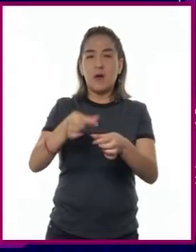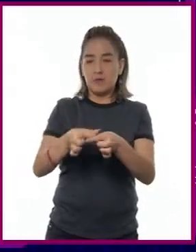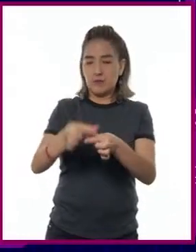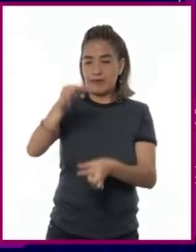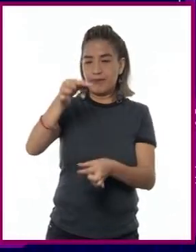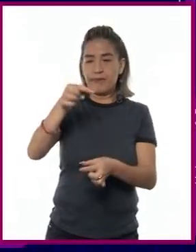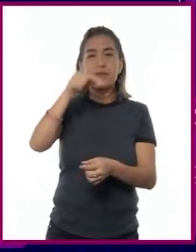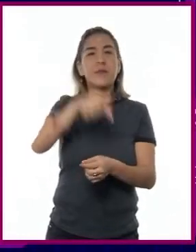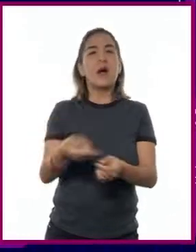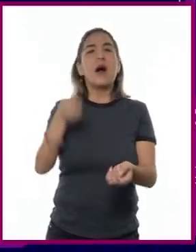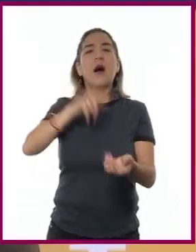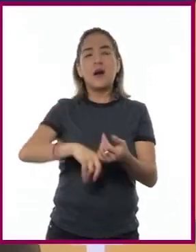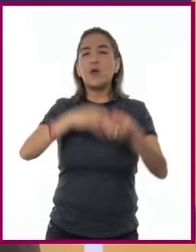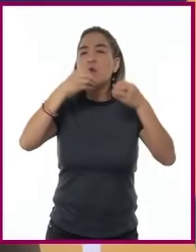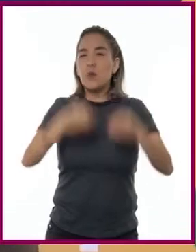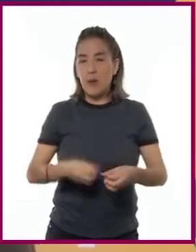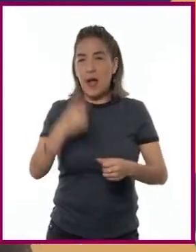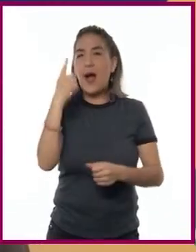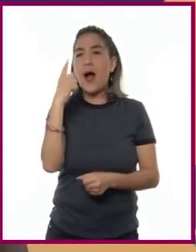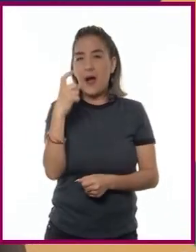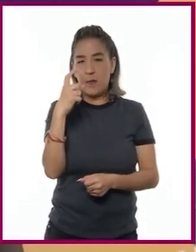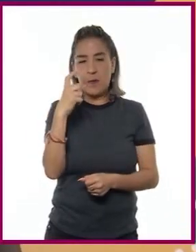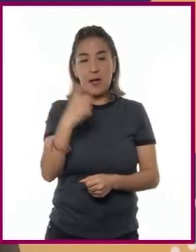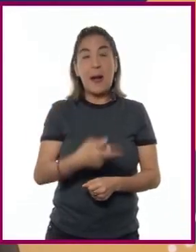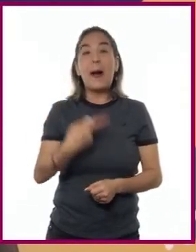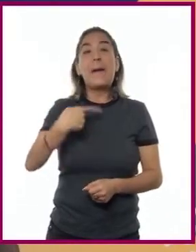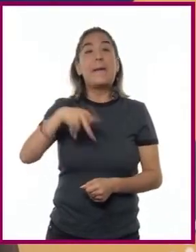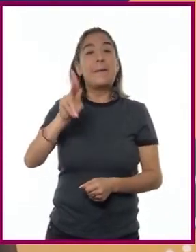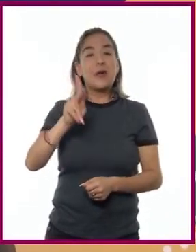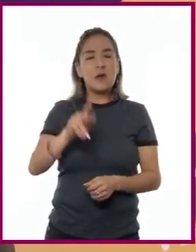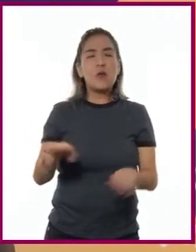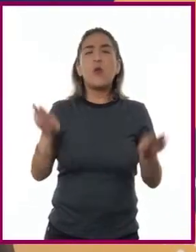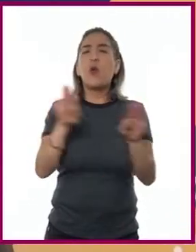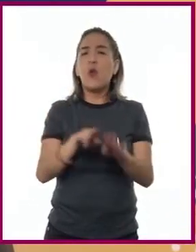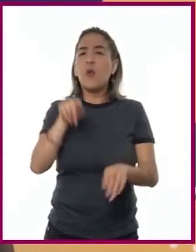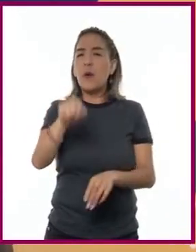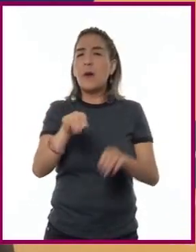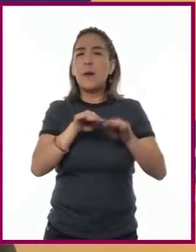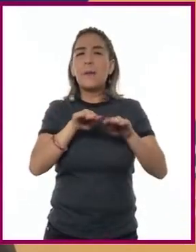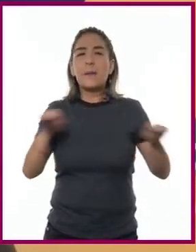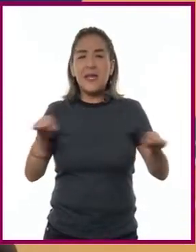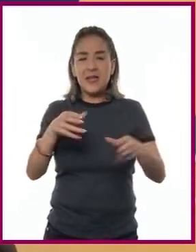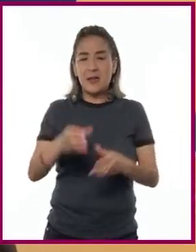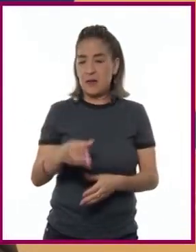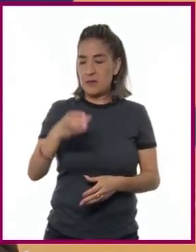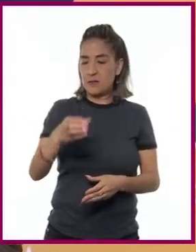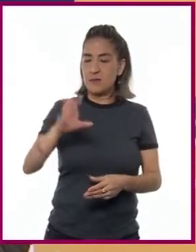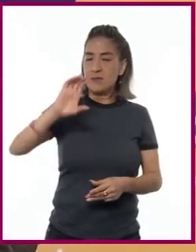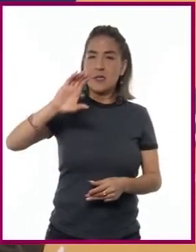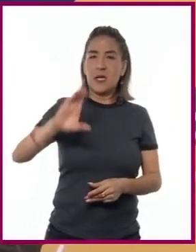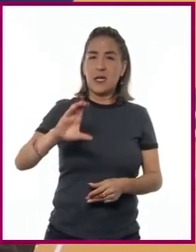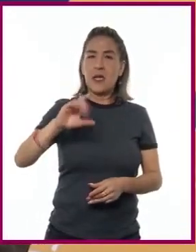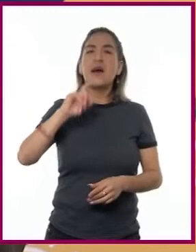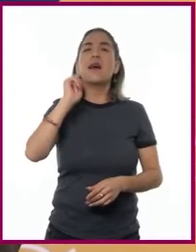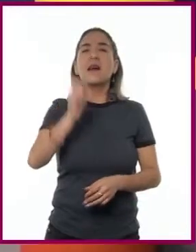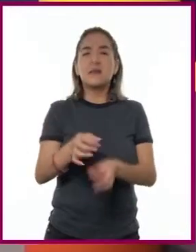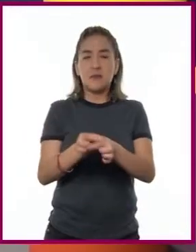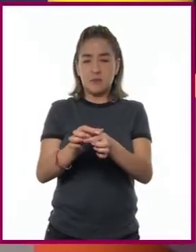ser ocupado por agua. Pero, ¿cómo se mide el volumen de un cilindro recto?